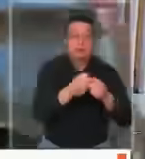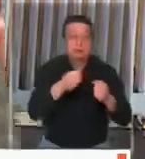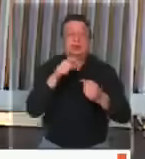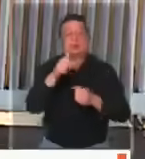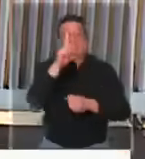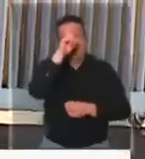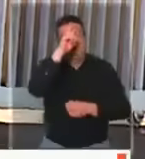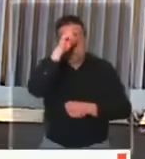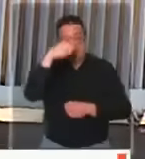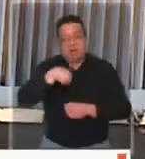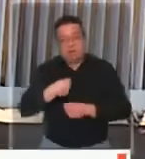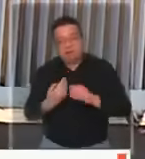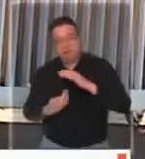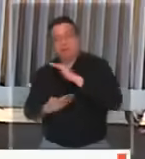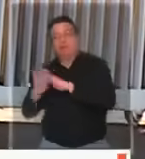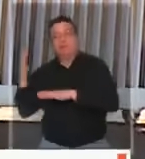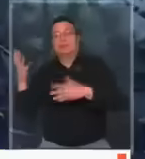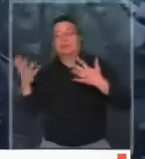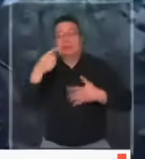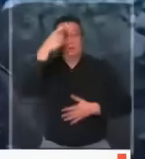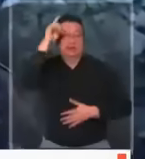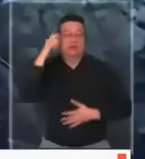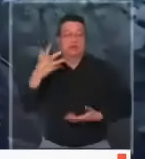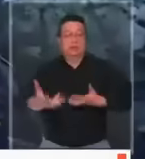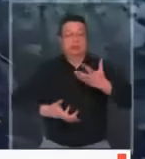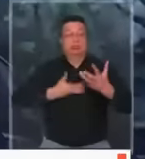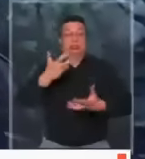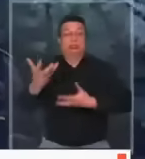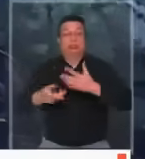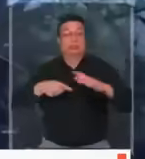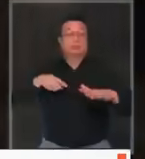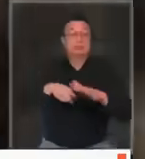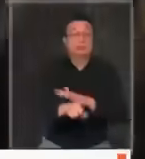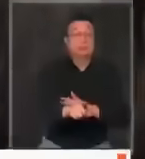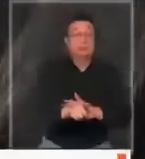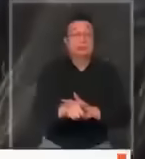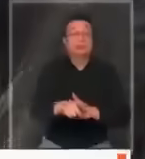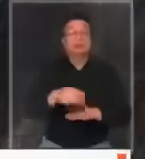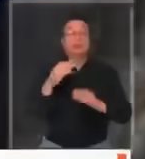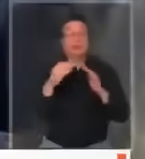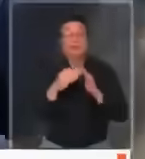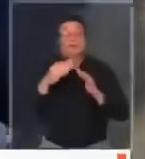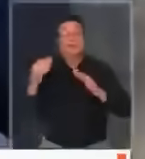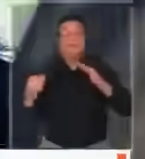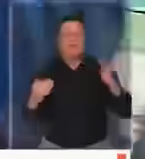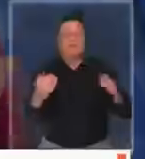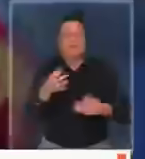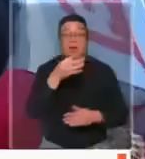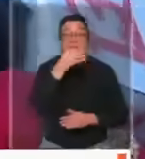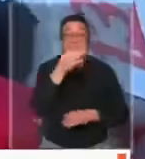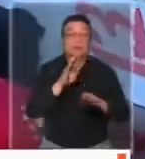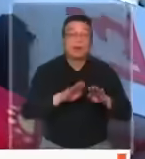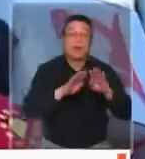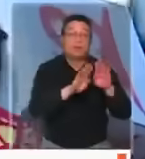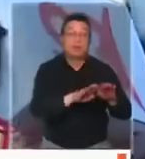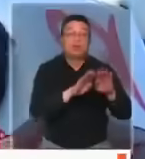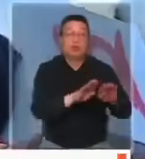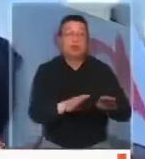internado recuperándose de las lesiones que sufrió al entrar en la casa, mientras sus vecinos dan señales de apoyo.